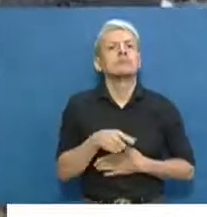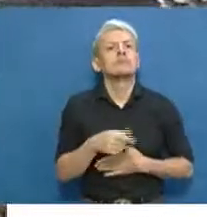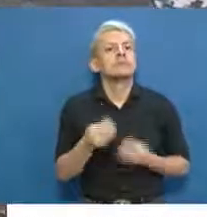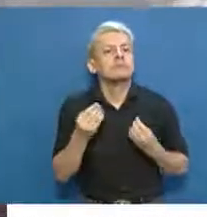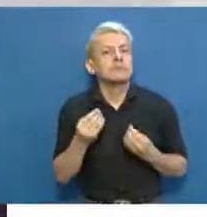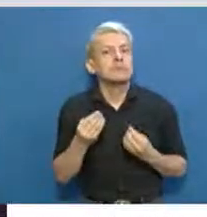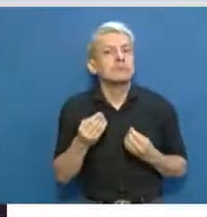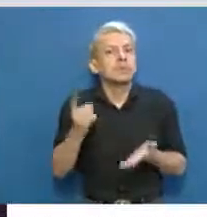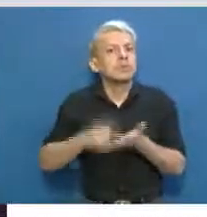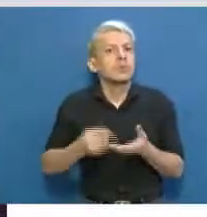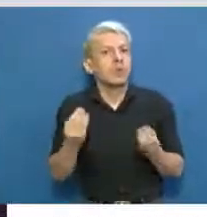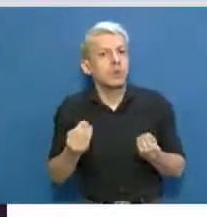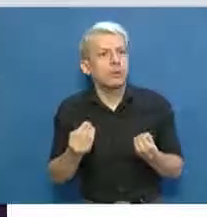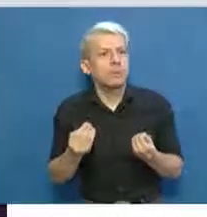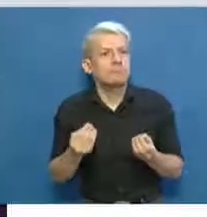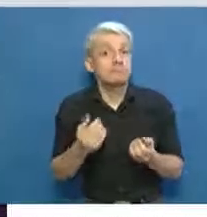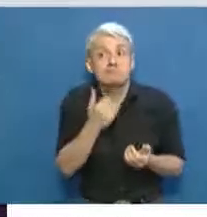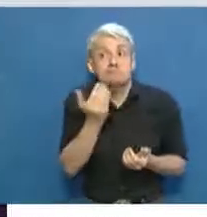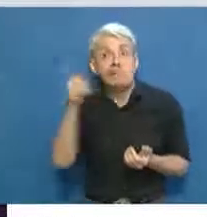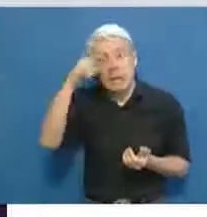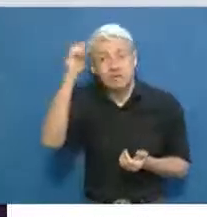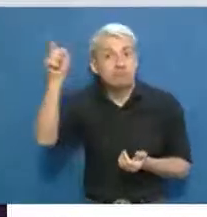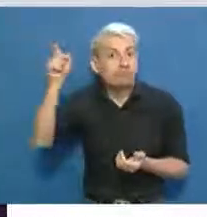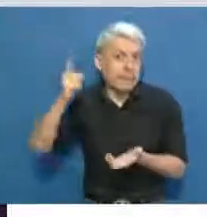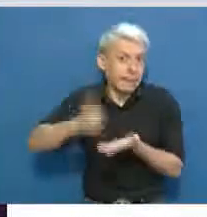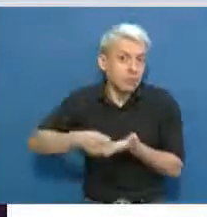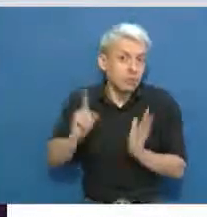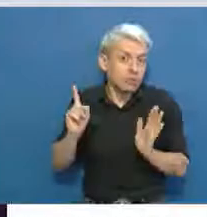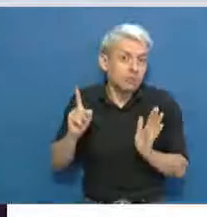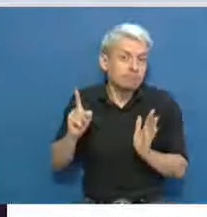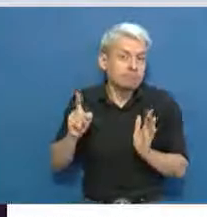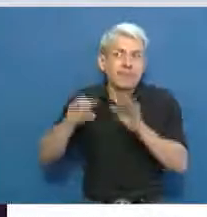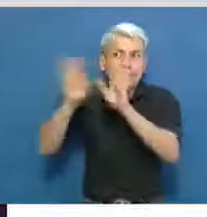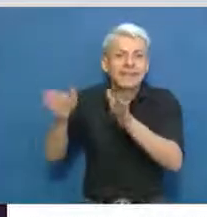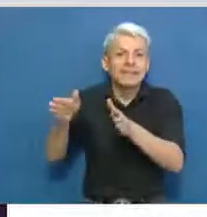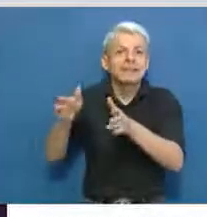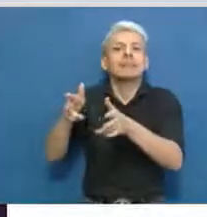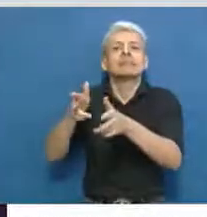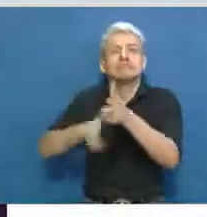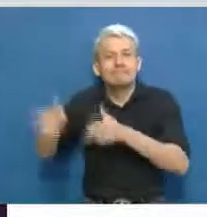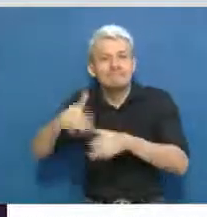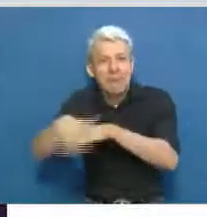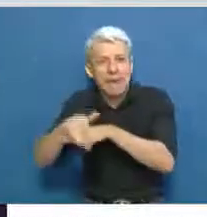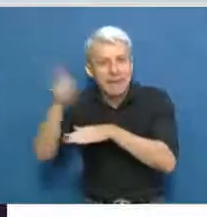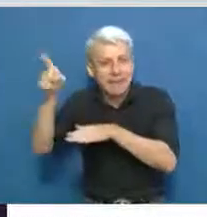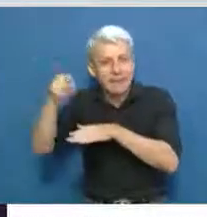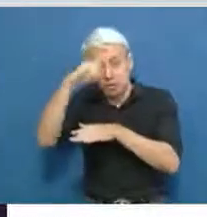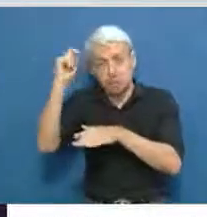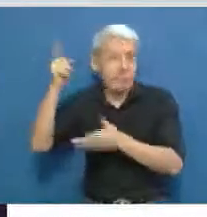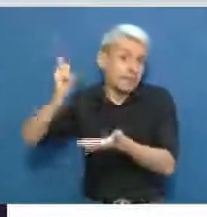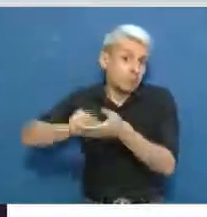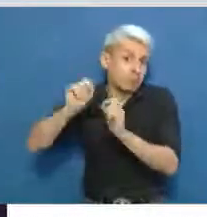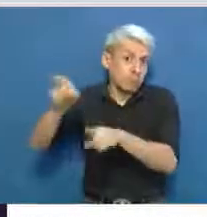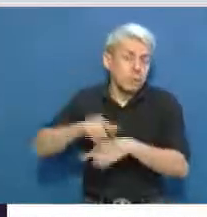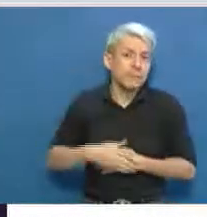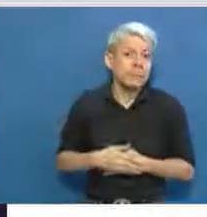algún filtro? Me imagino que por Nacional, Claro. porque es Dirección Nacional de Vialidad. Esa decisión se debe tomar a nivel federal. Hoy